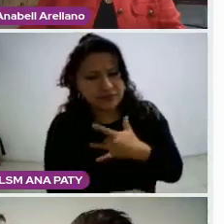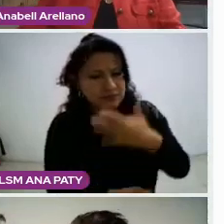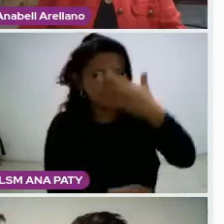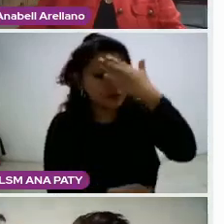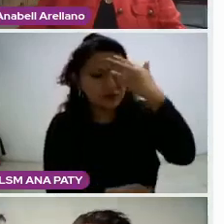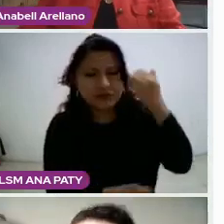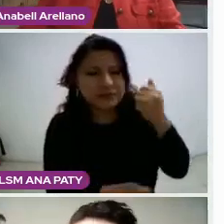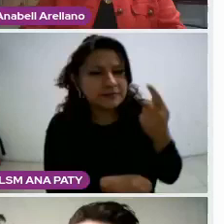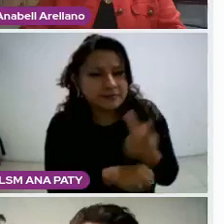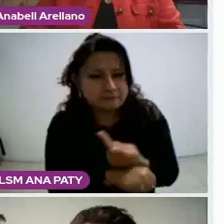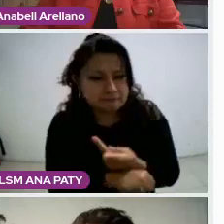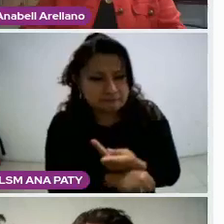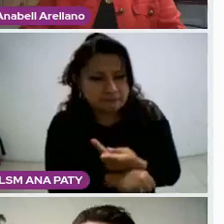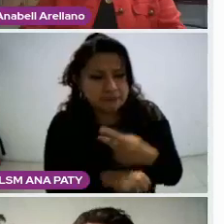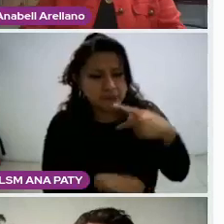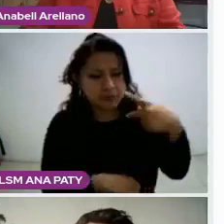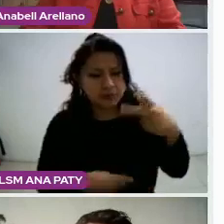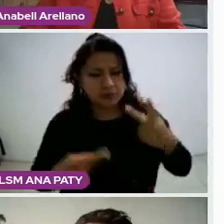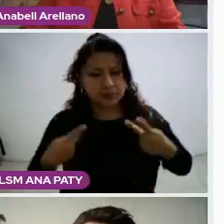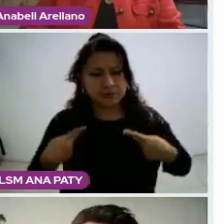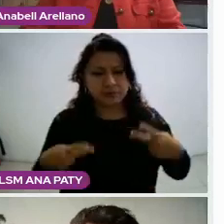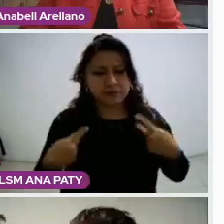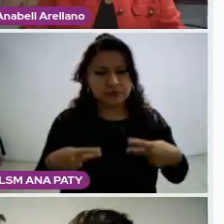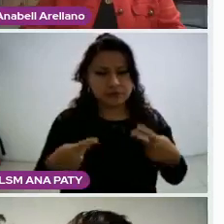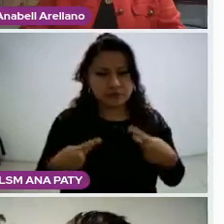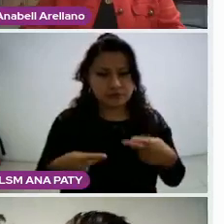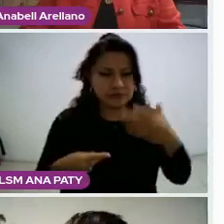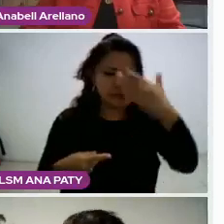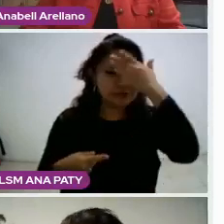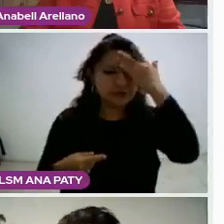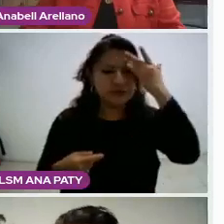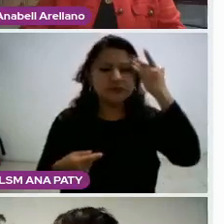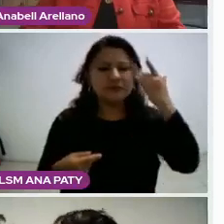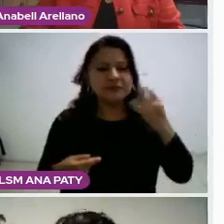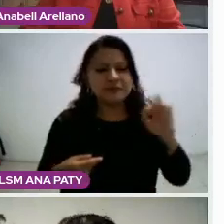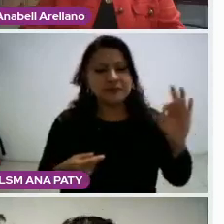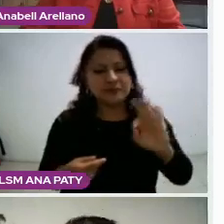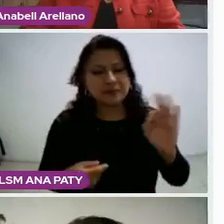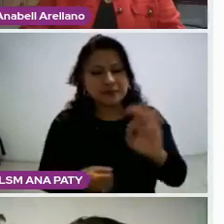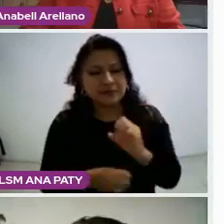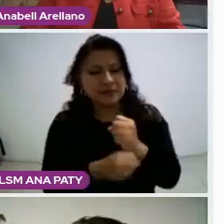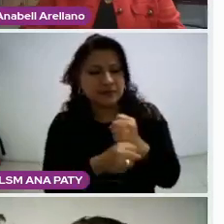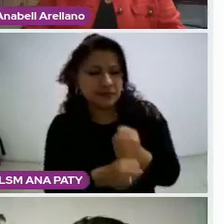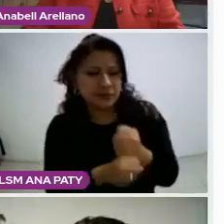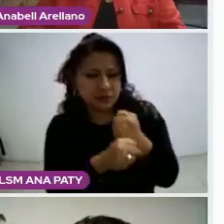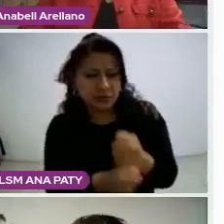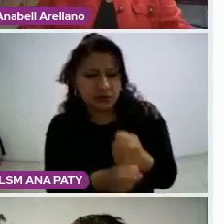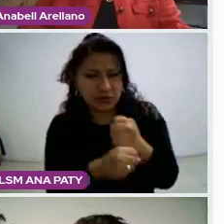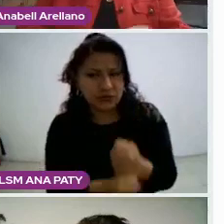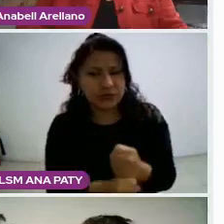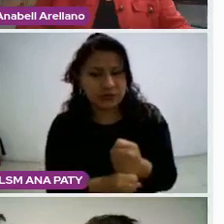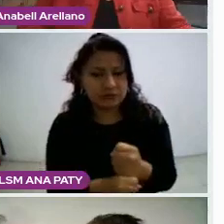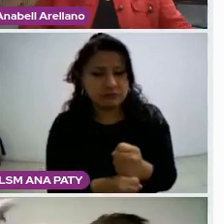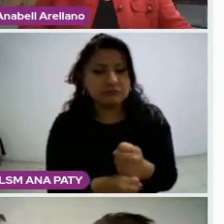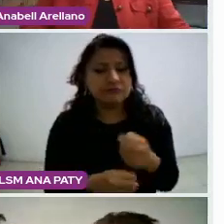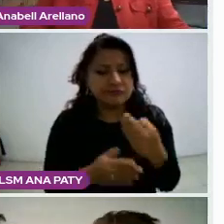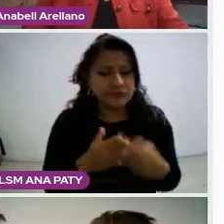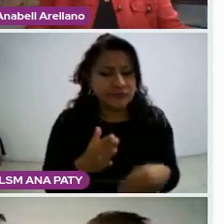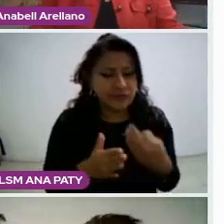persona o no imaginarse que la otra persona puede estar sufriendo. Esa es una falta de empatía, ¿no? Cómo